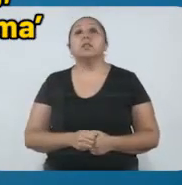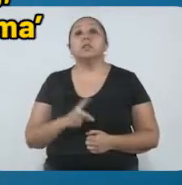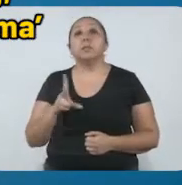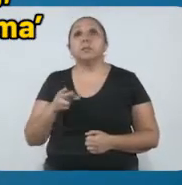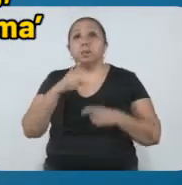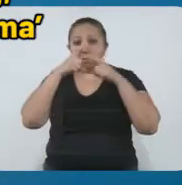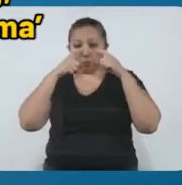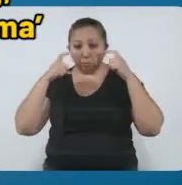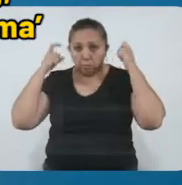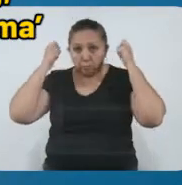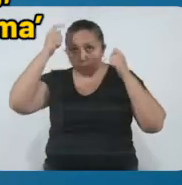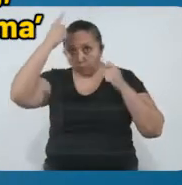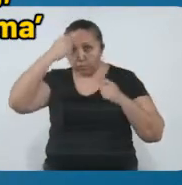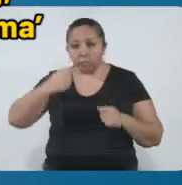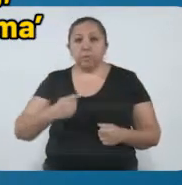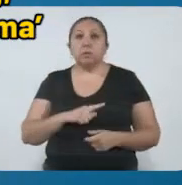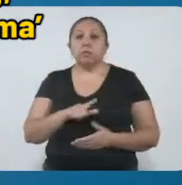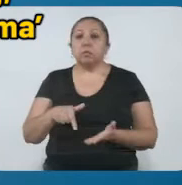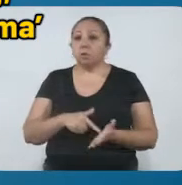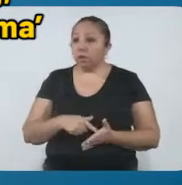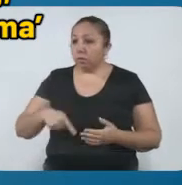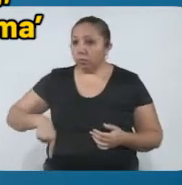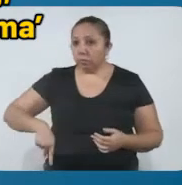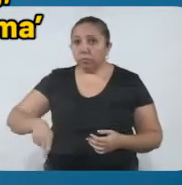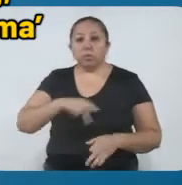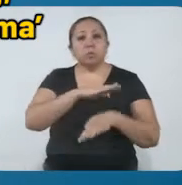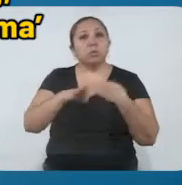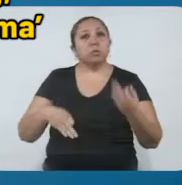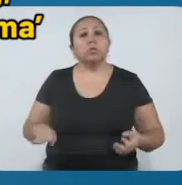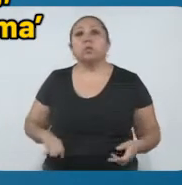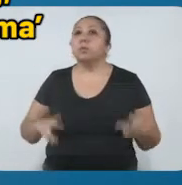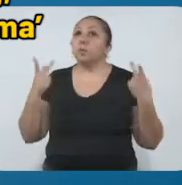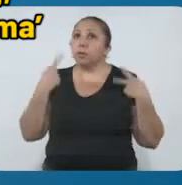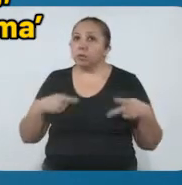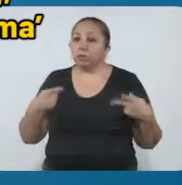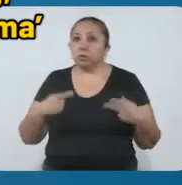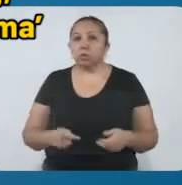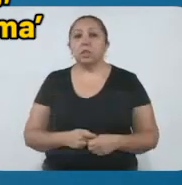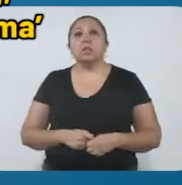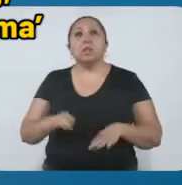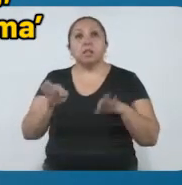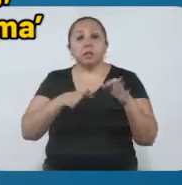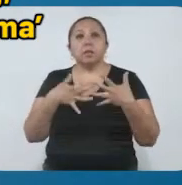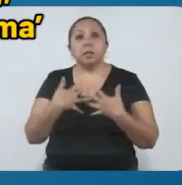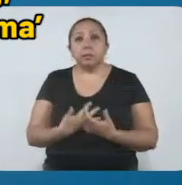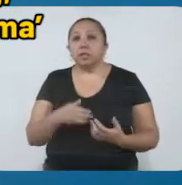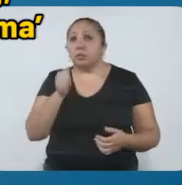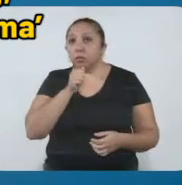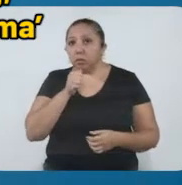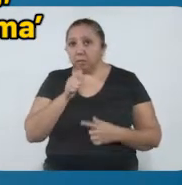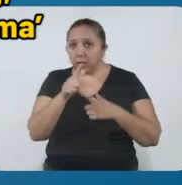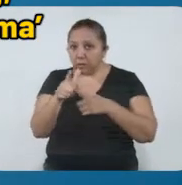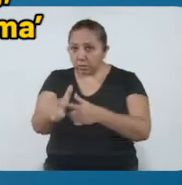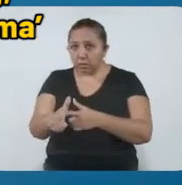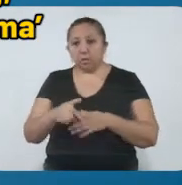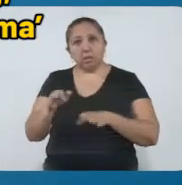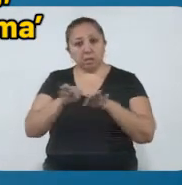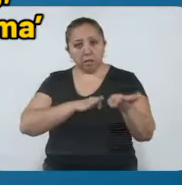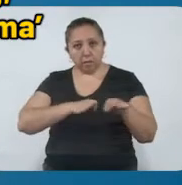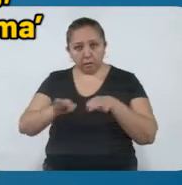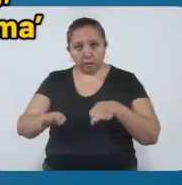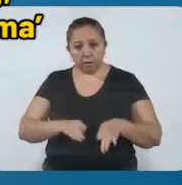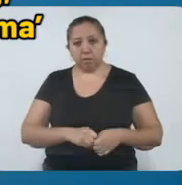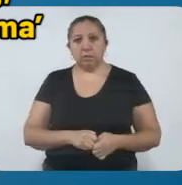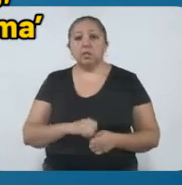usar cubrebocas es para andar en sitios públicos y para todo tipo de personal que laboren empresas que tienen permitido abrir por tratarse